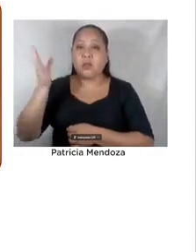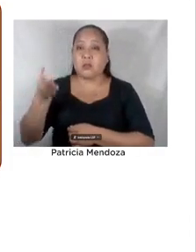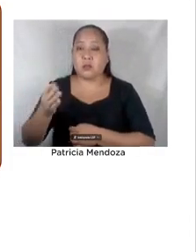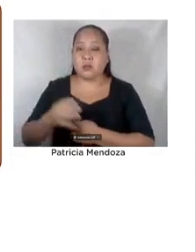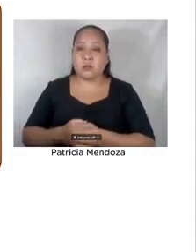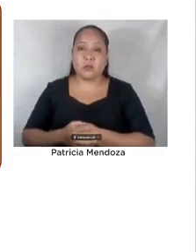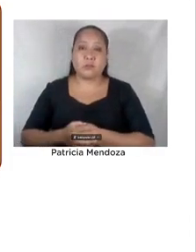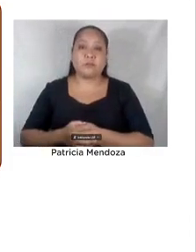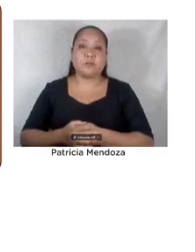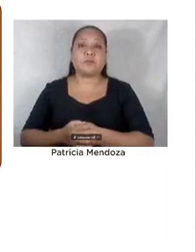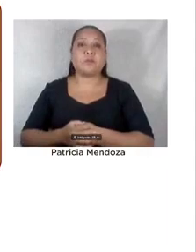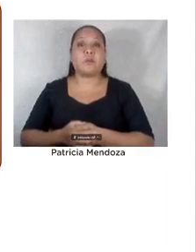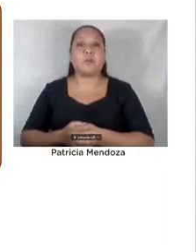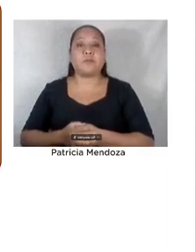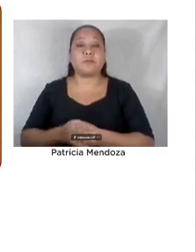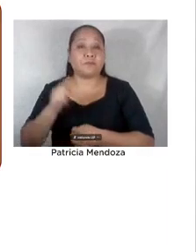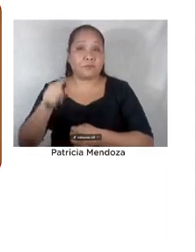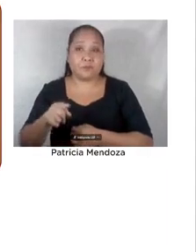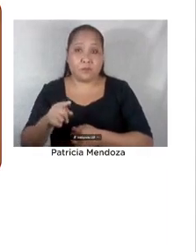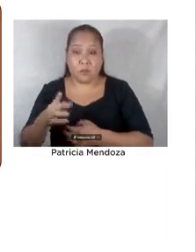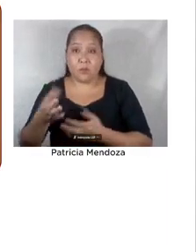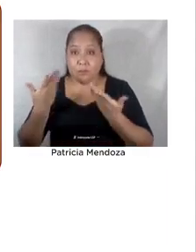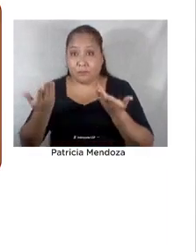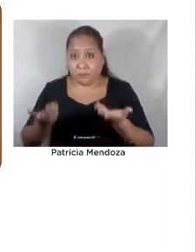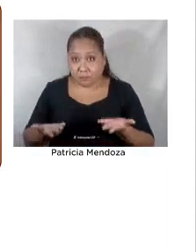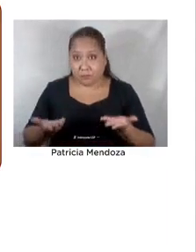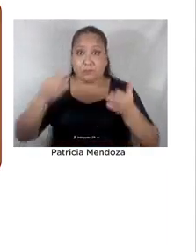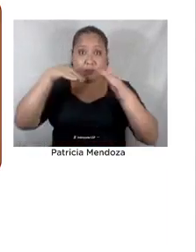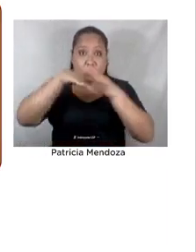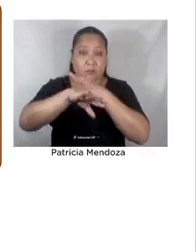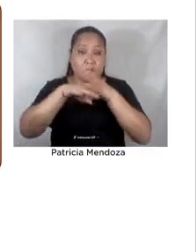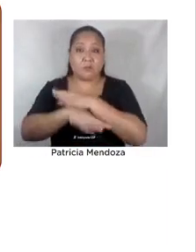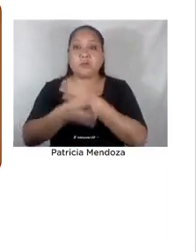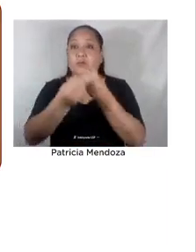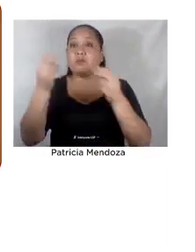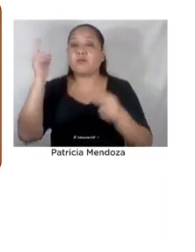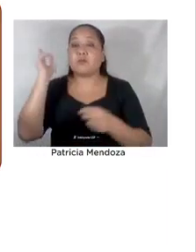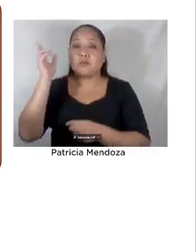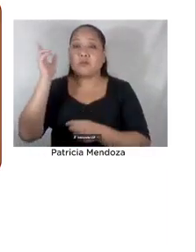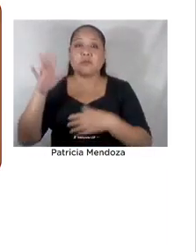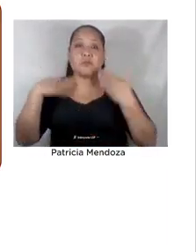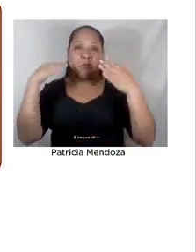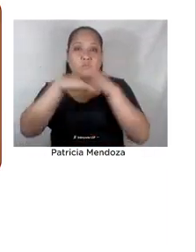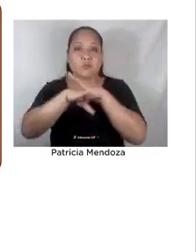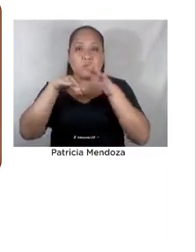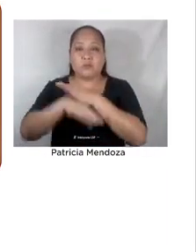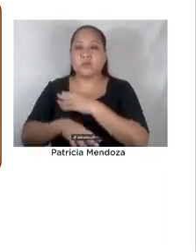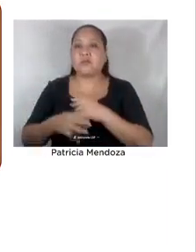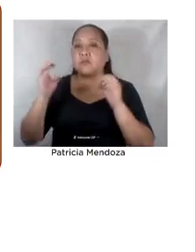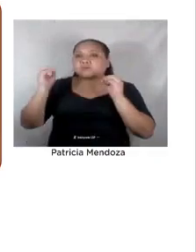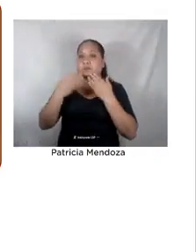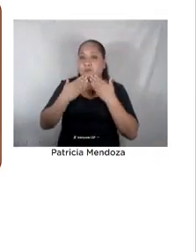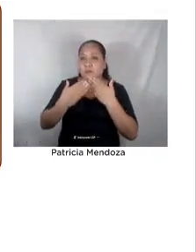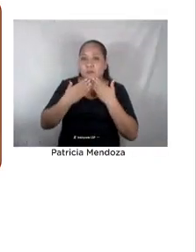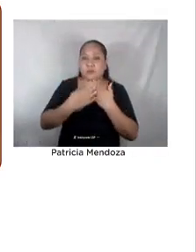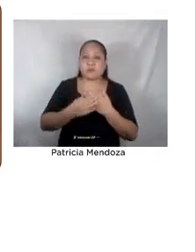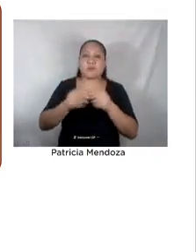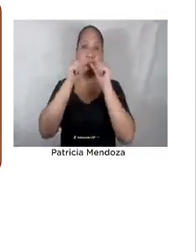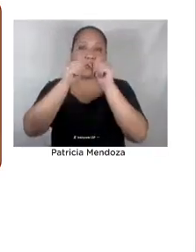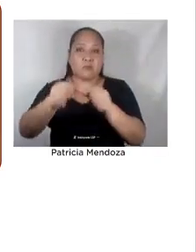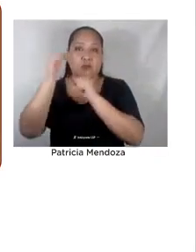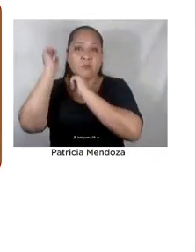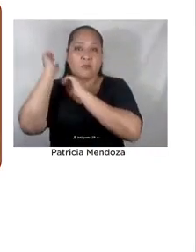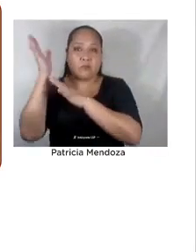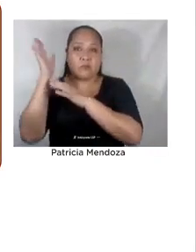para que más docentes puedan también acceder a ella. Muchas gracias. Entonces continuamos ahora con la ponencia